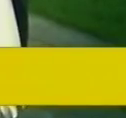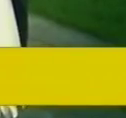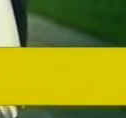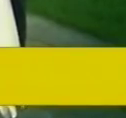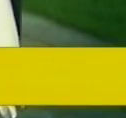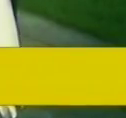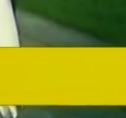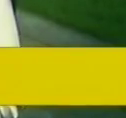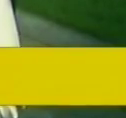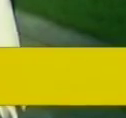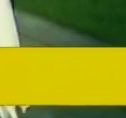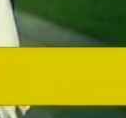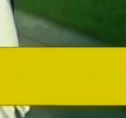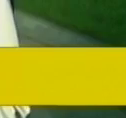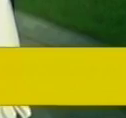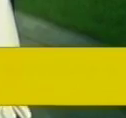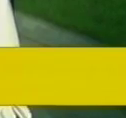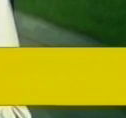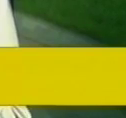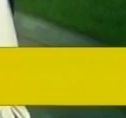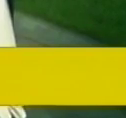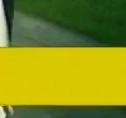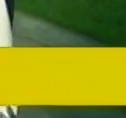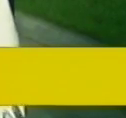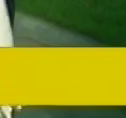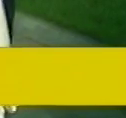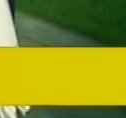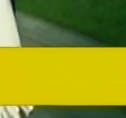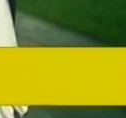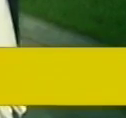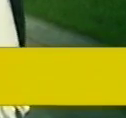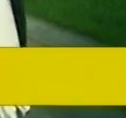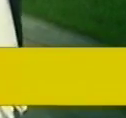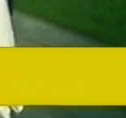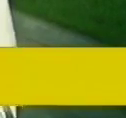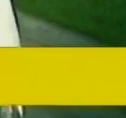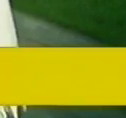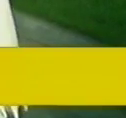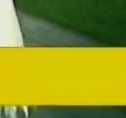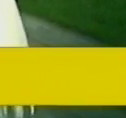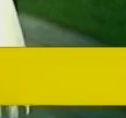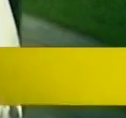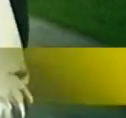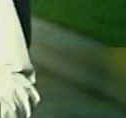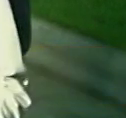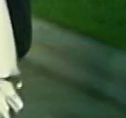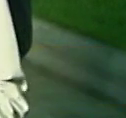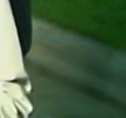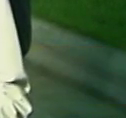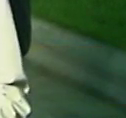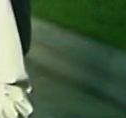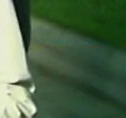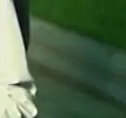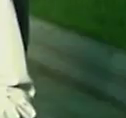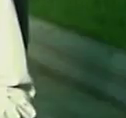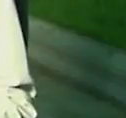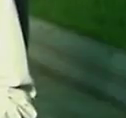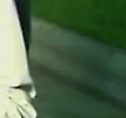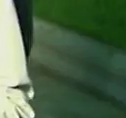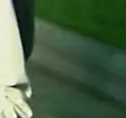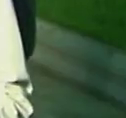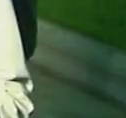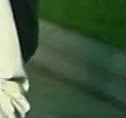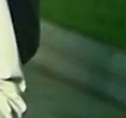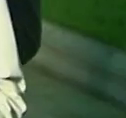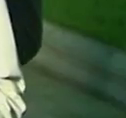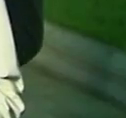sesión número 30, sesión ordinaria convocada por la Asamblea Nacional Constituyente, donde se aprobaron 6 artículos de la